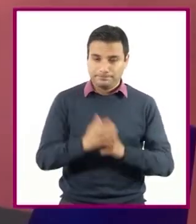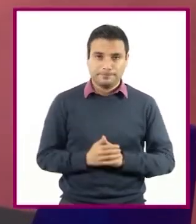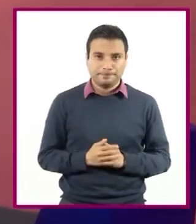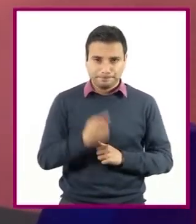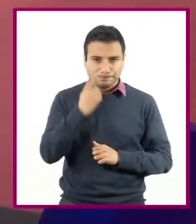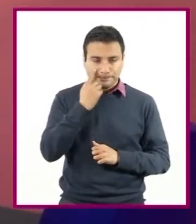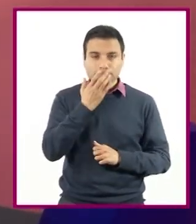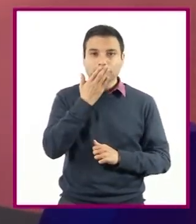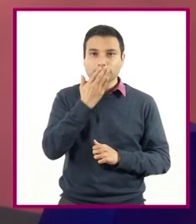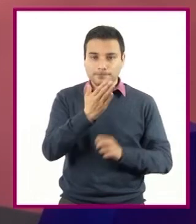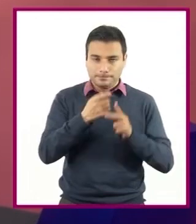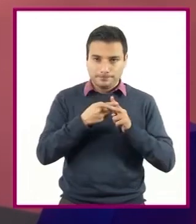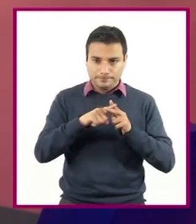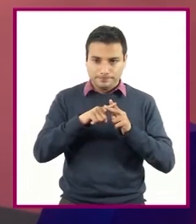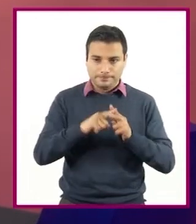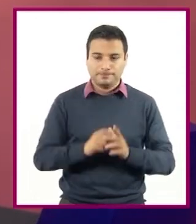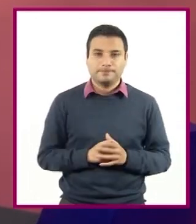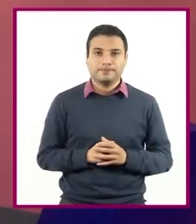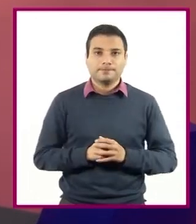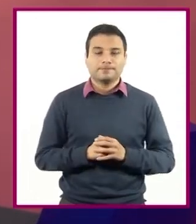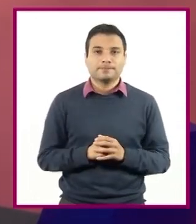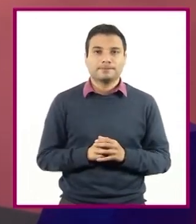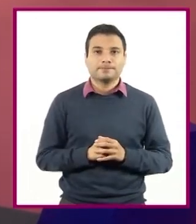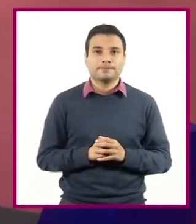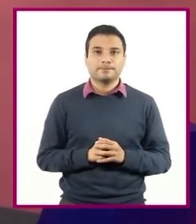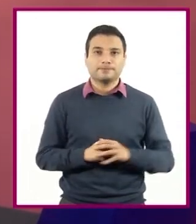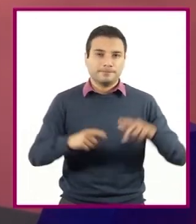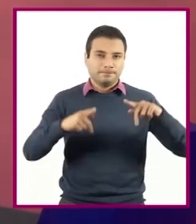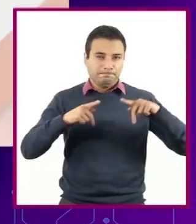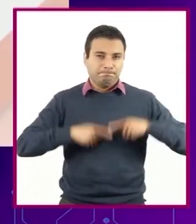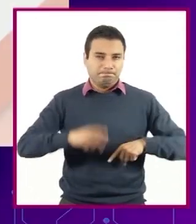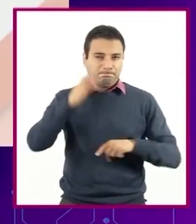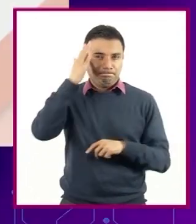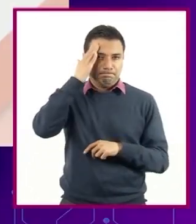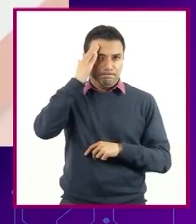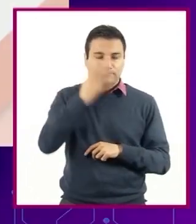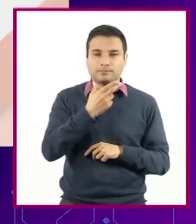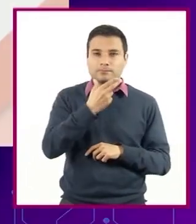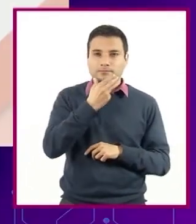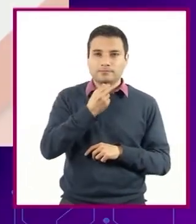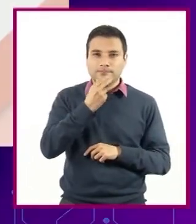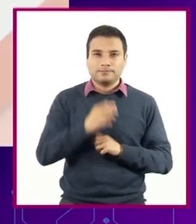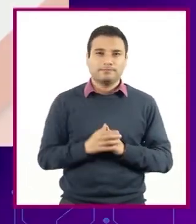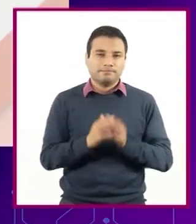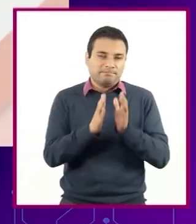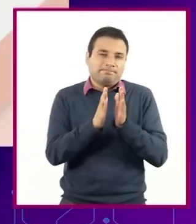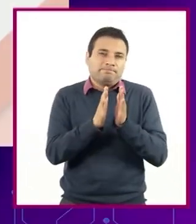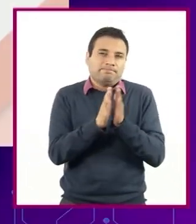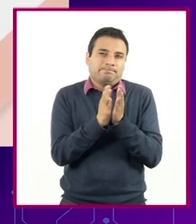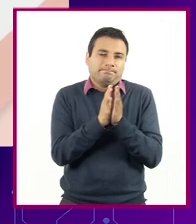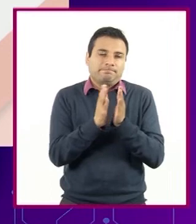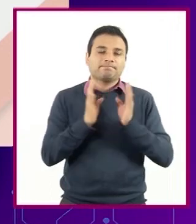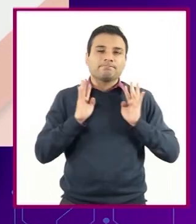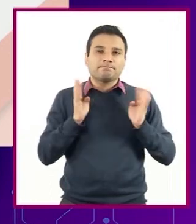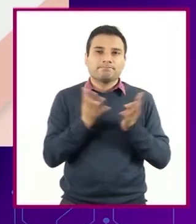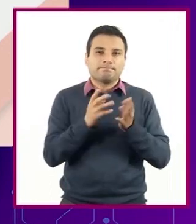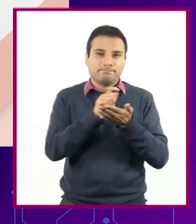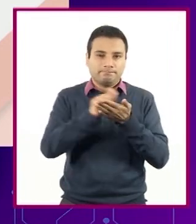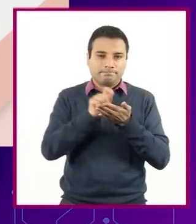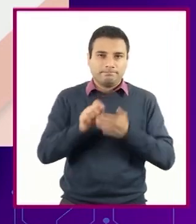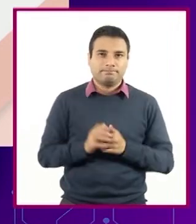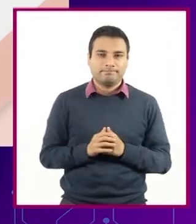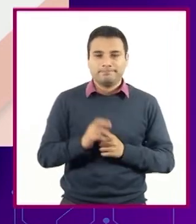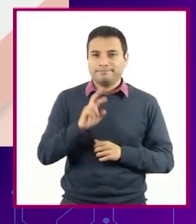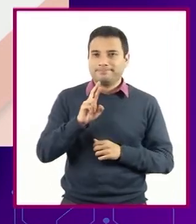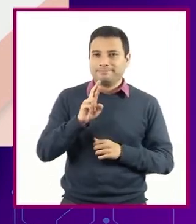bien, iniciemos. Protagonista masculino de la obra más conocida de William Shakespeare. Romeo,